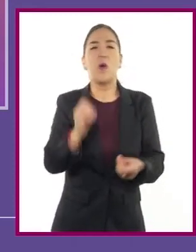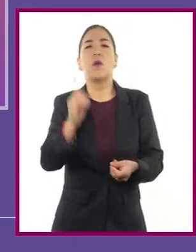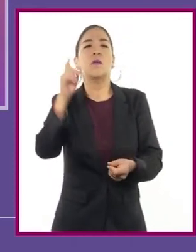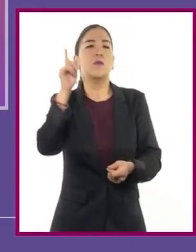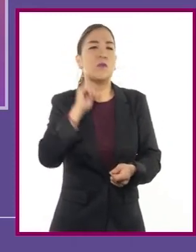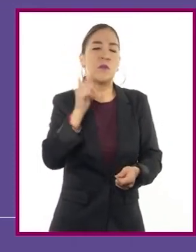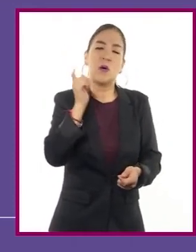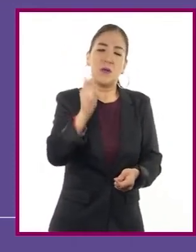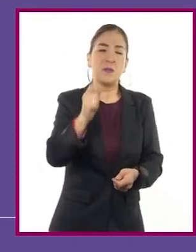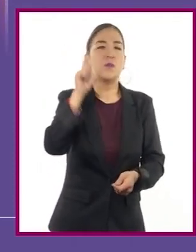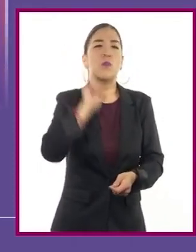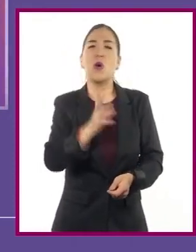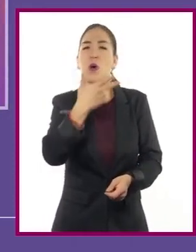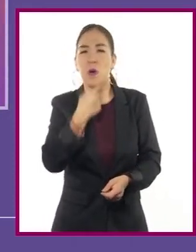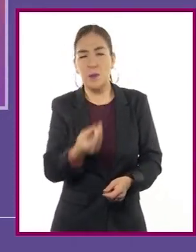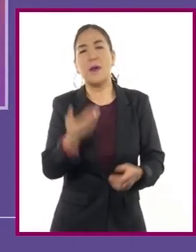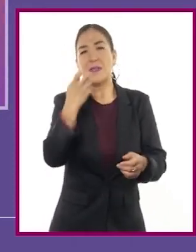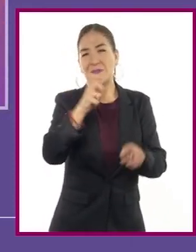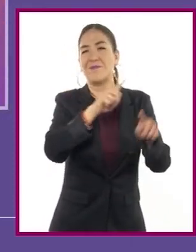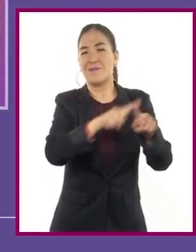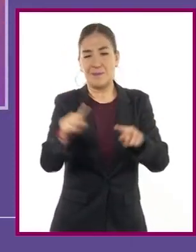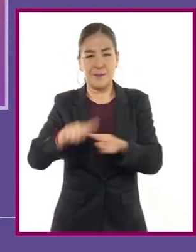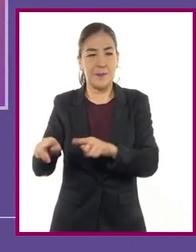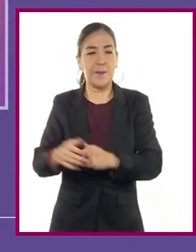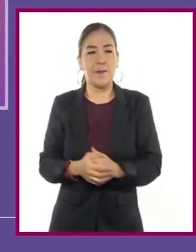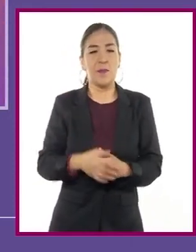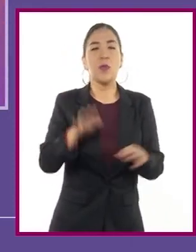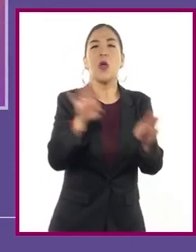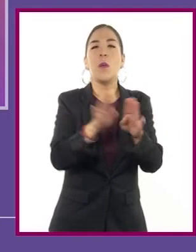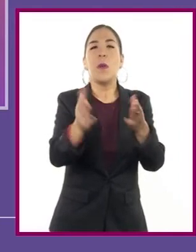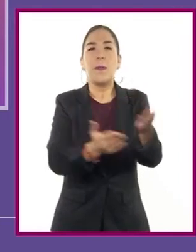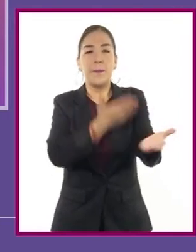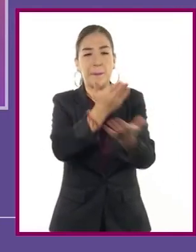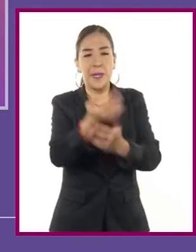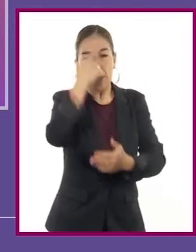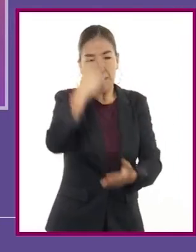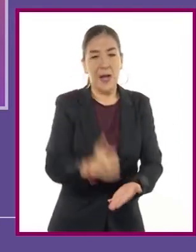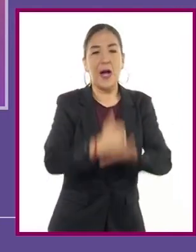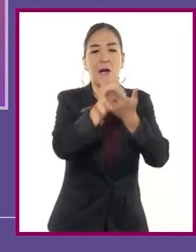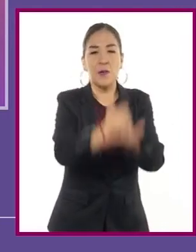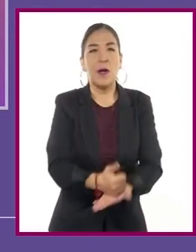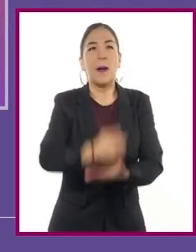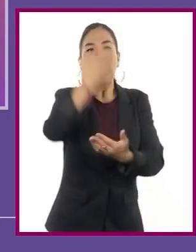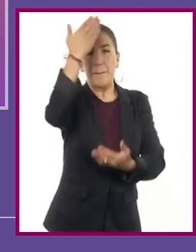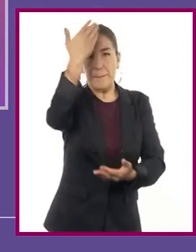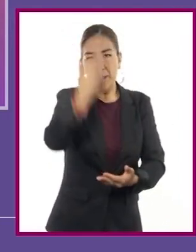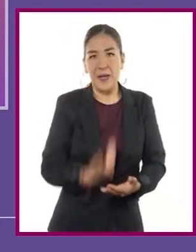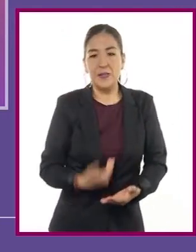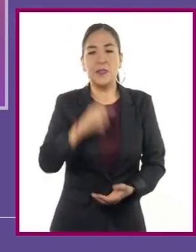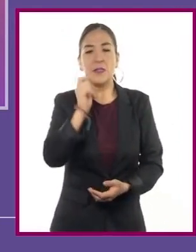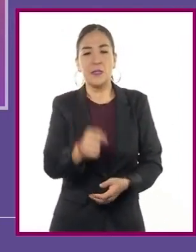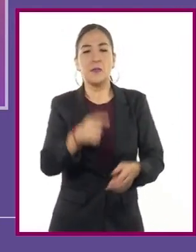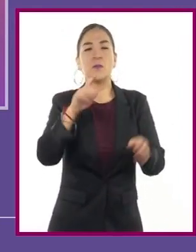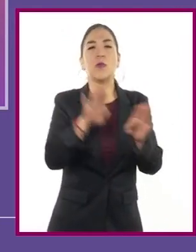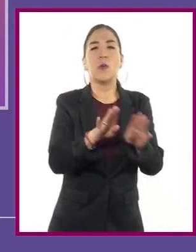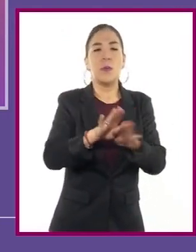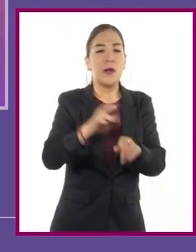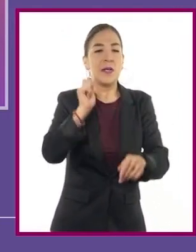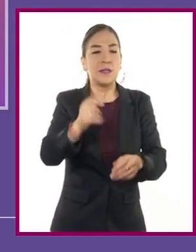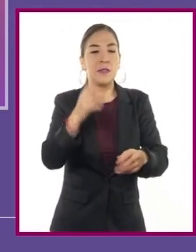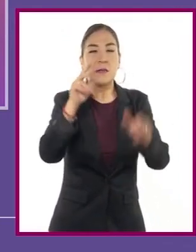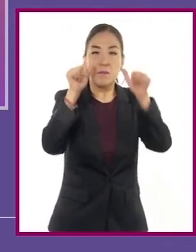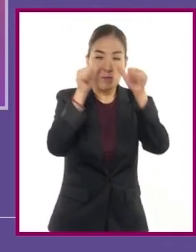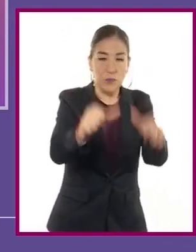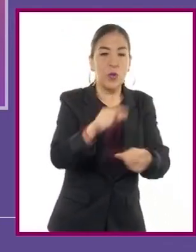entre otros. Solicitud de mediación, conciliación y arbitraje. Atienden los